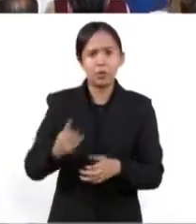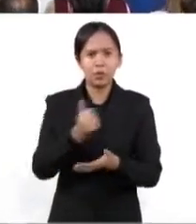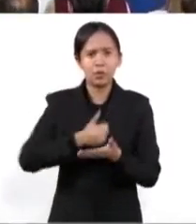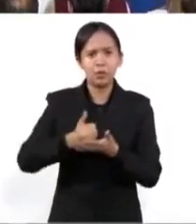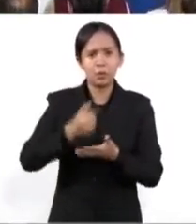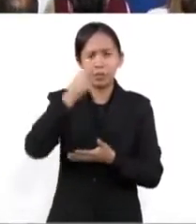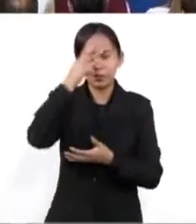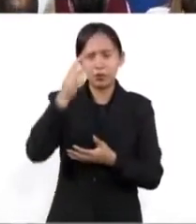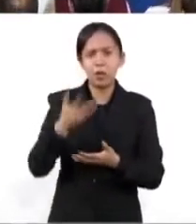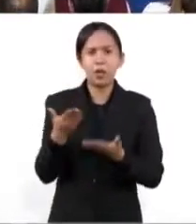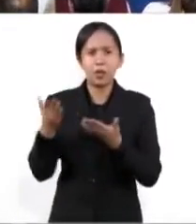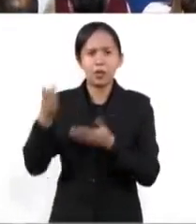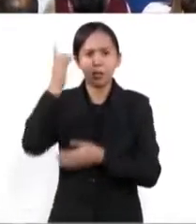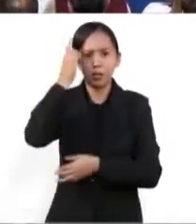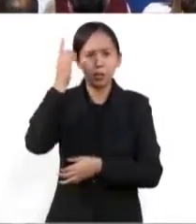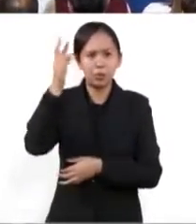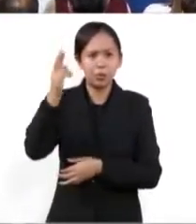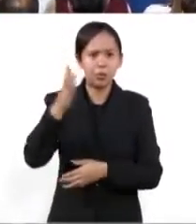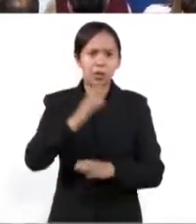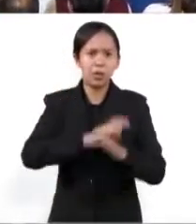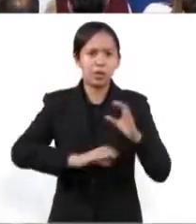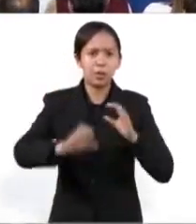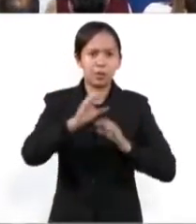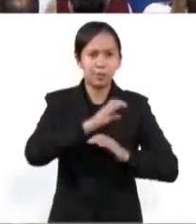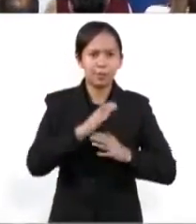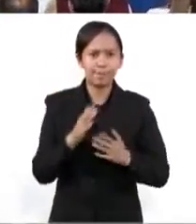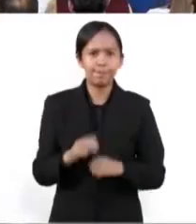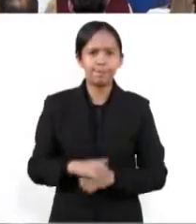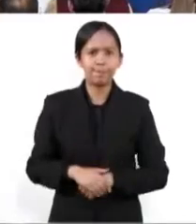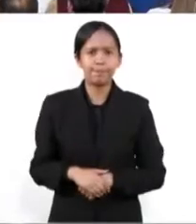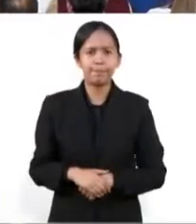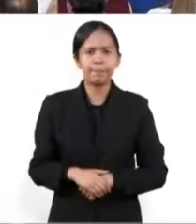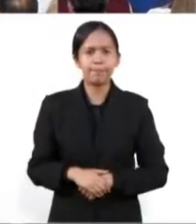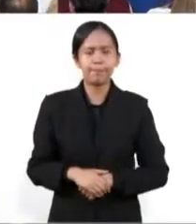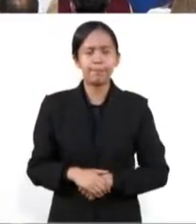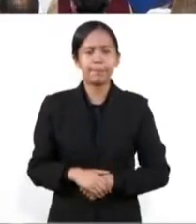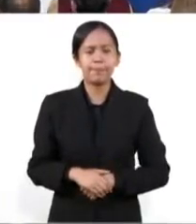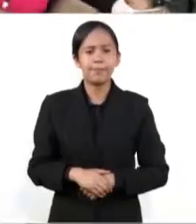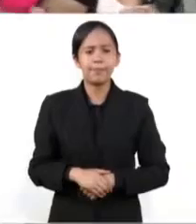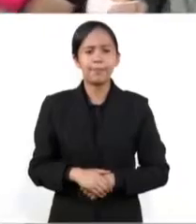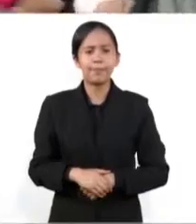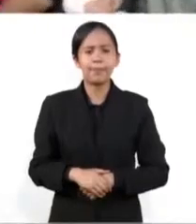la Ciudad de México, doctora Claudia Sheinbaum Pardo.